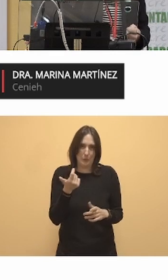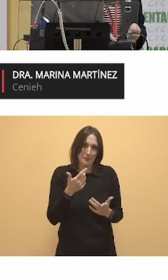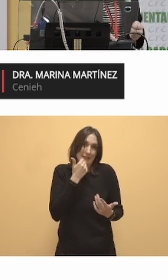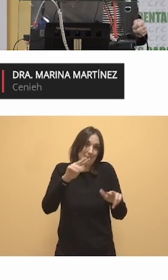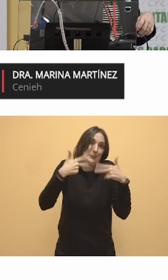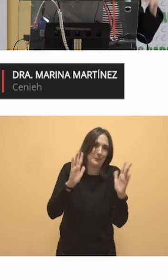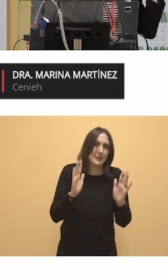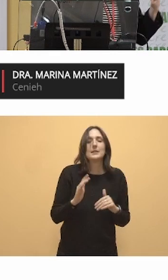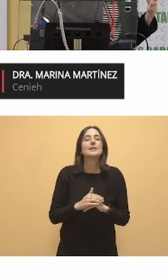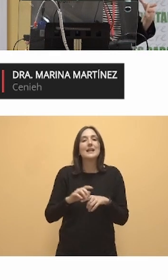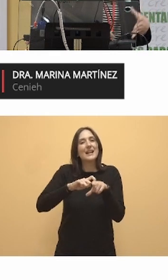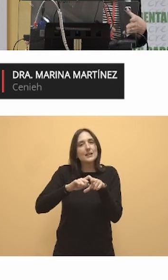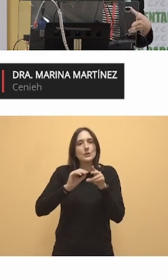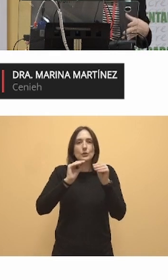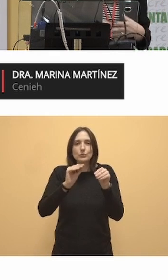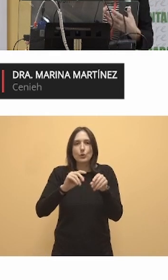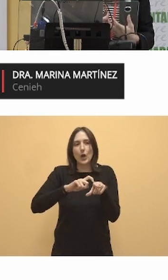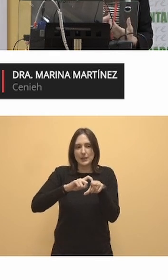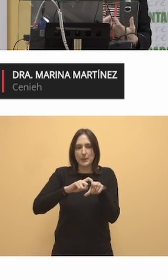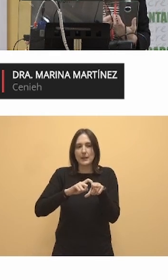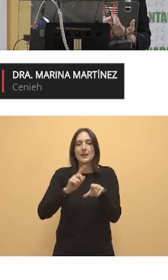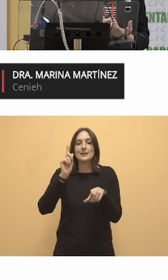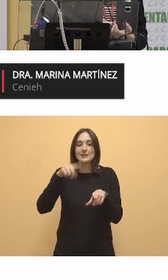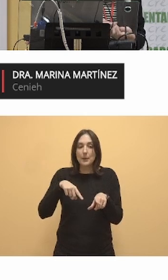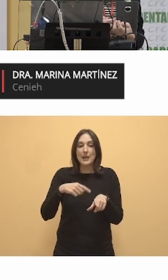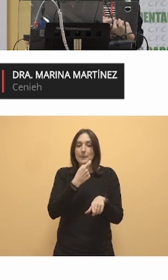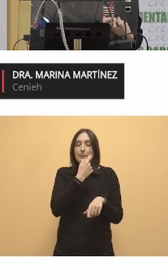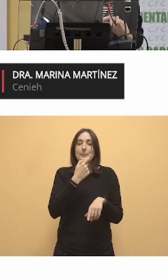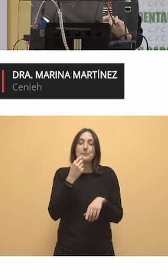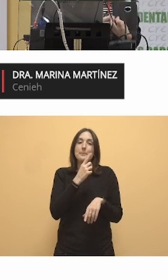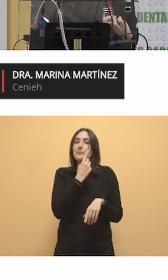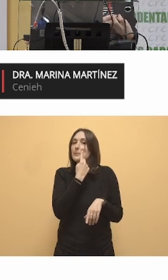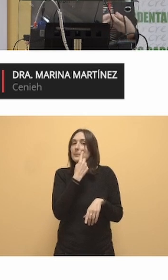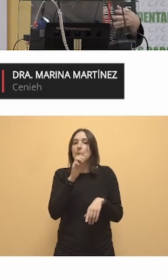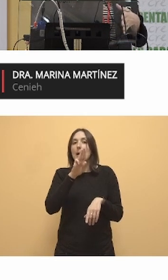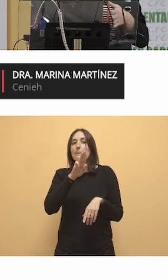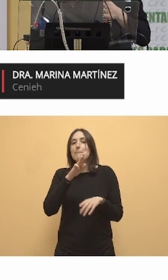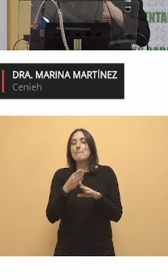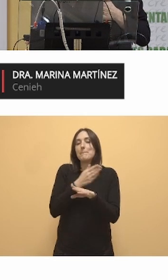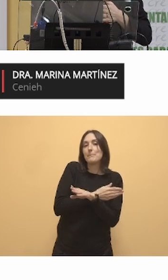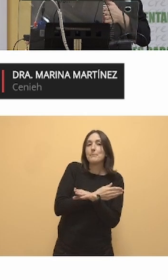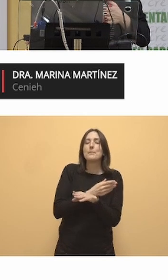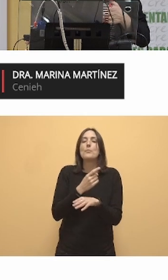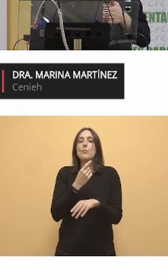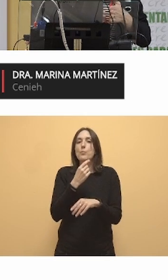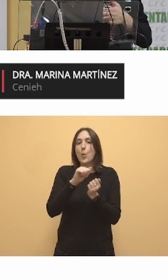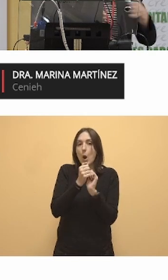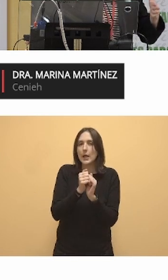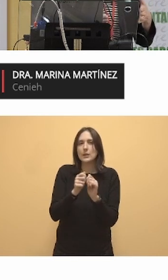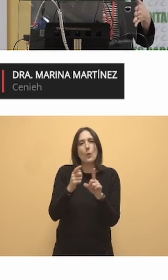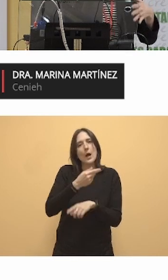estas especies. También los premolares es una pieza muy importante desde el punto de vista evolutivo, porque